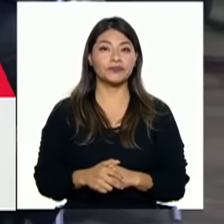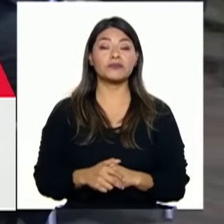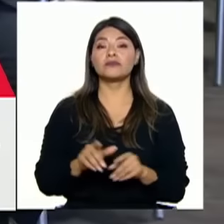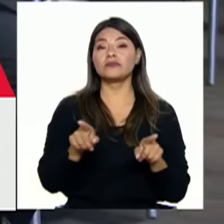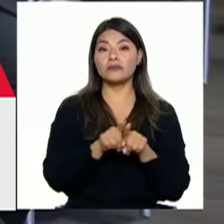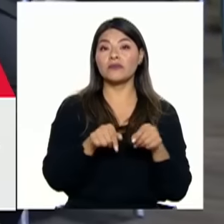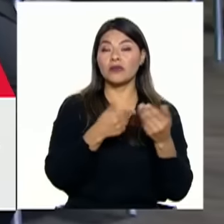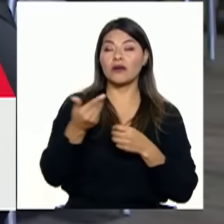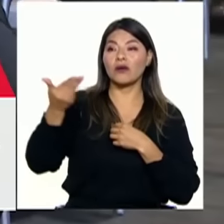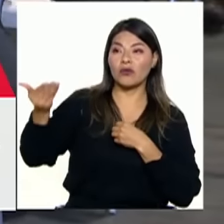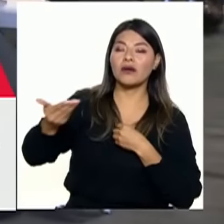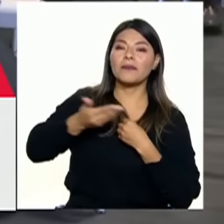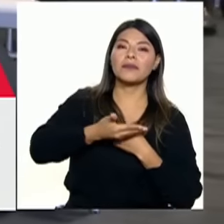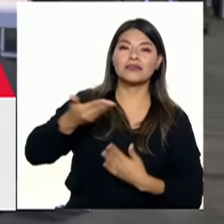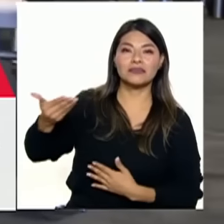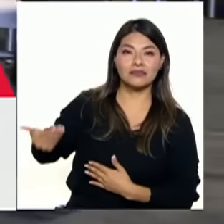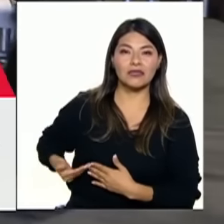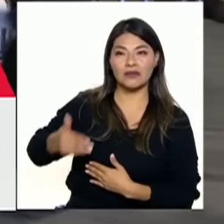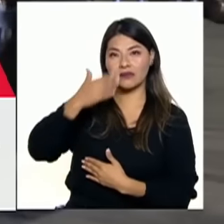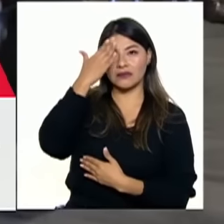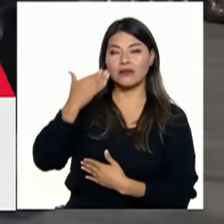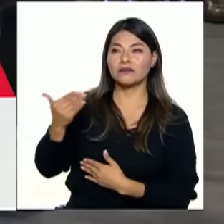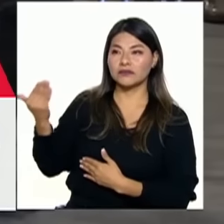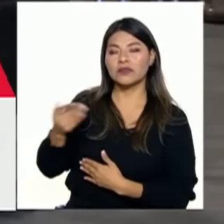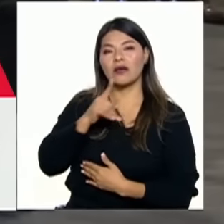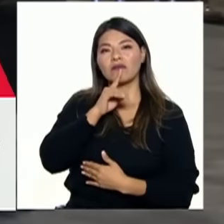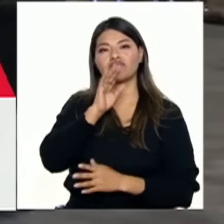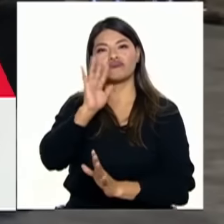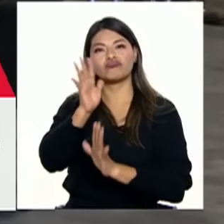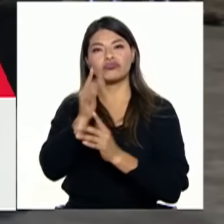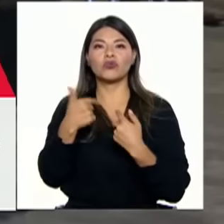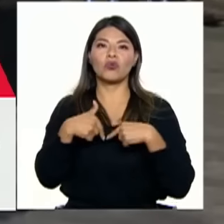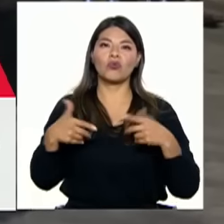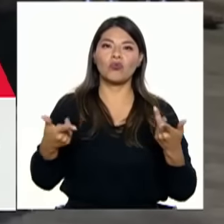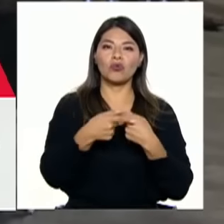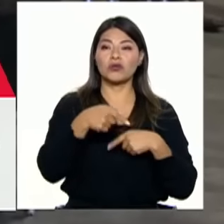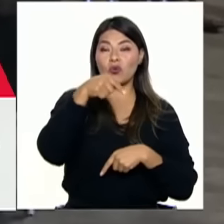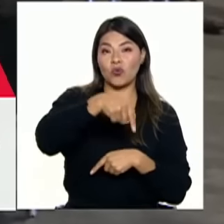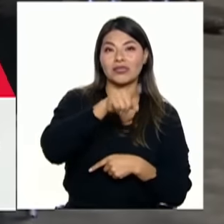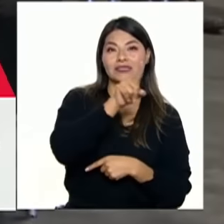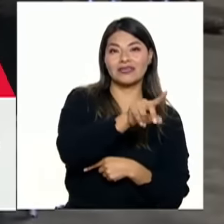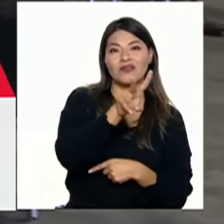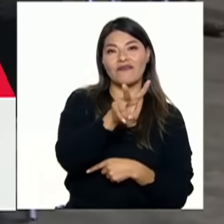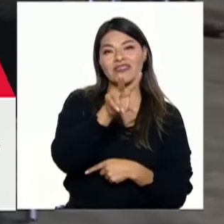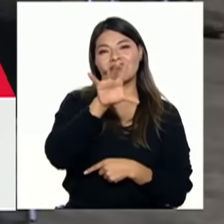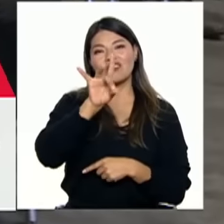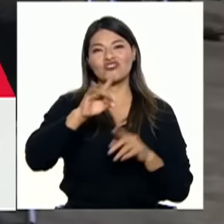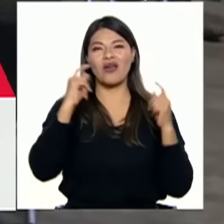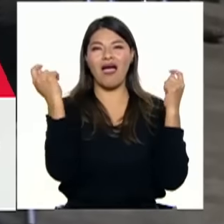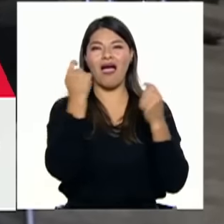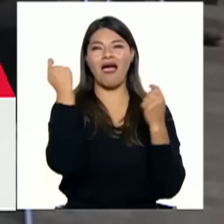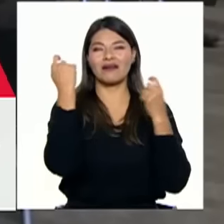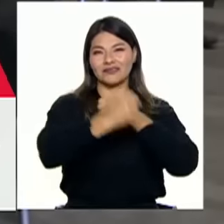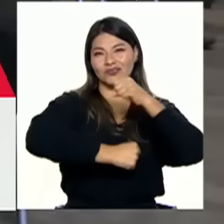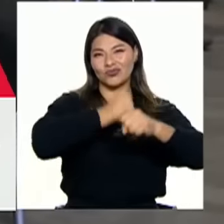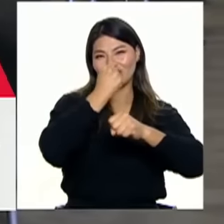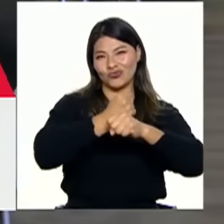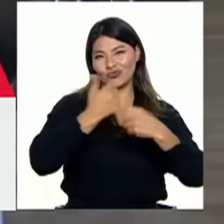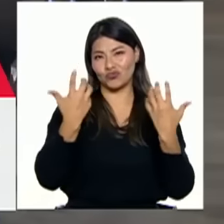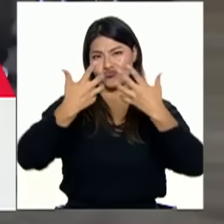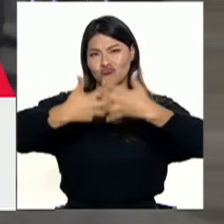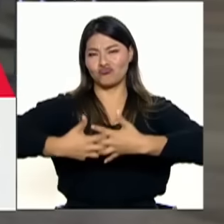Vamos a escuchar a la Presidenta de la República, Dina Boluarte, en esta ceremonia por el 128 aniversario de la Sociedad Nacional de